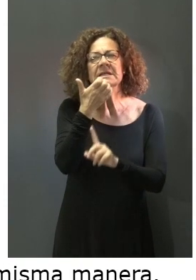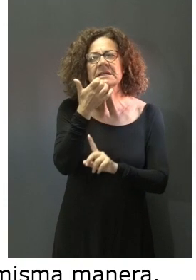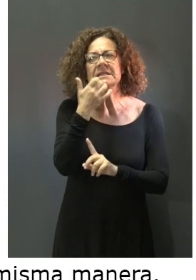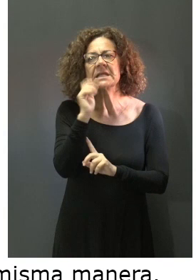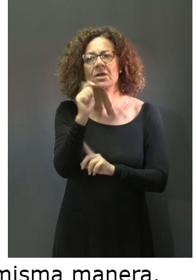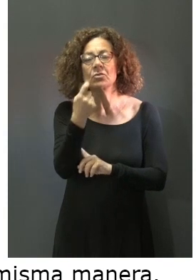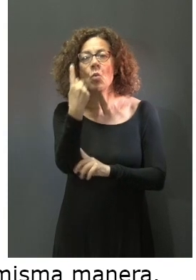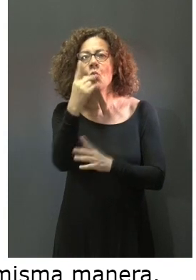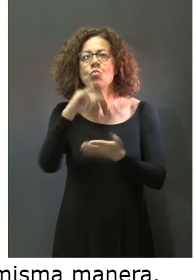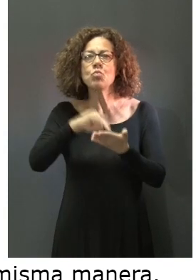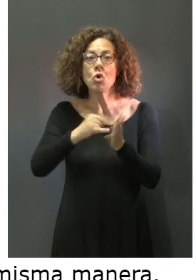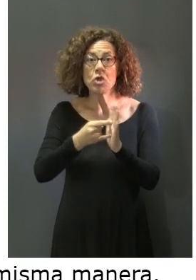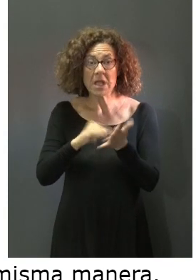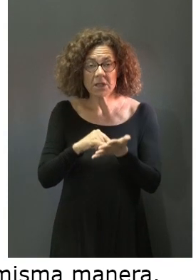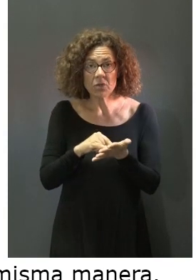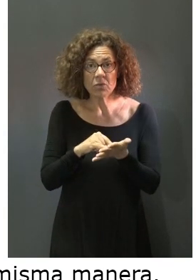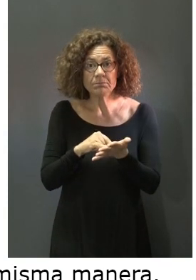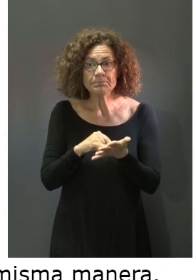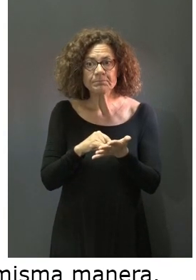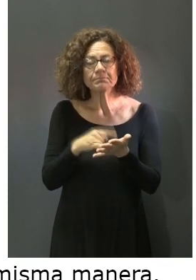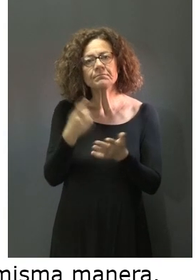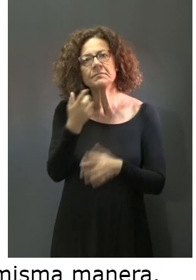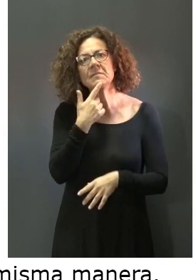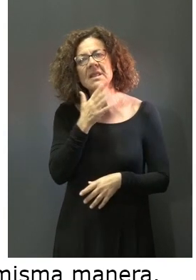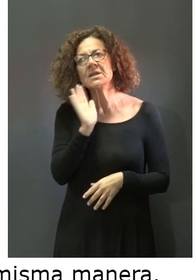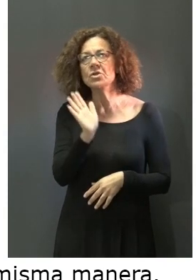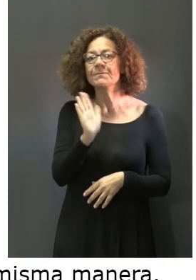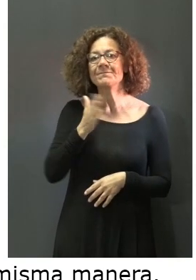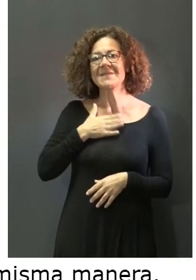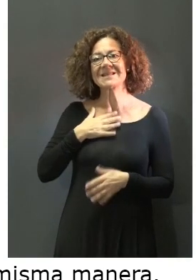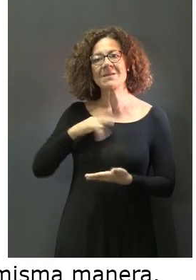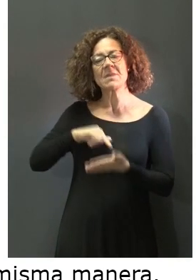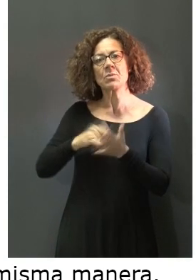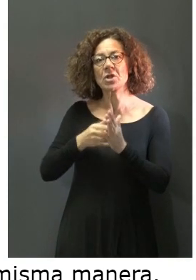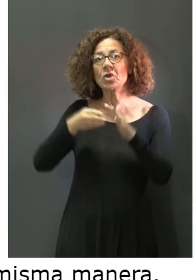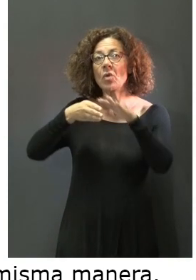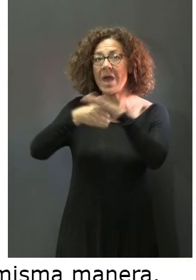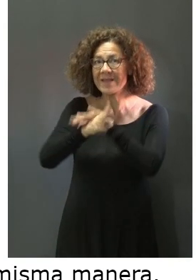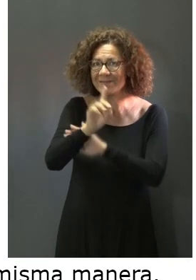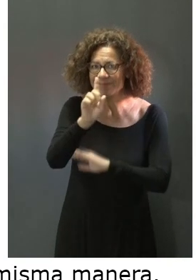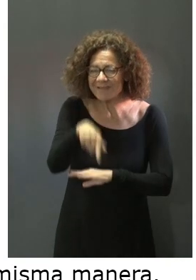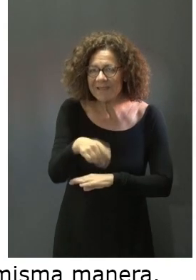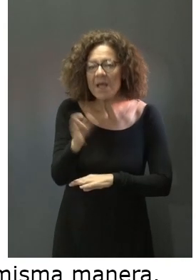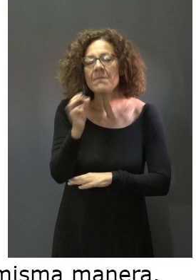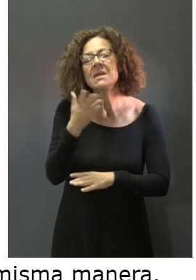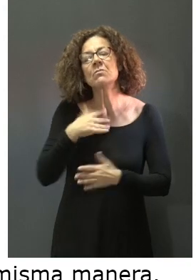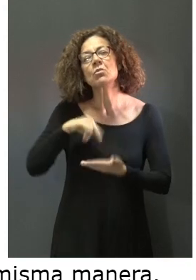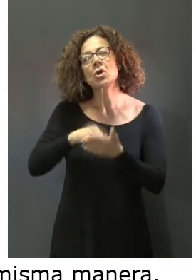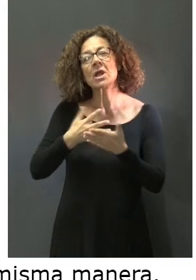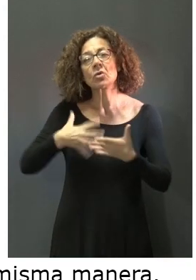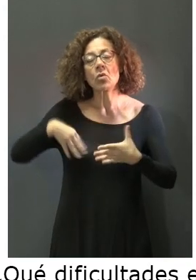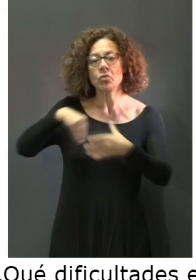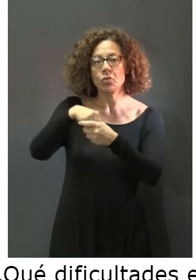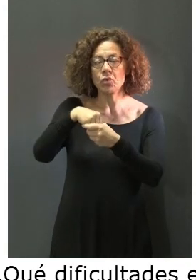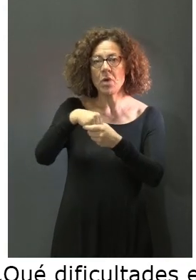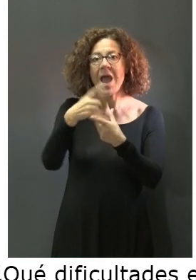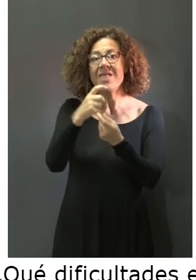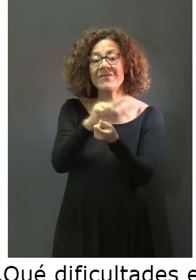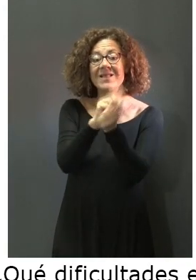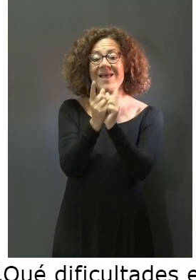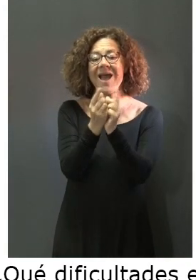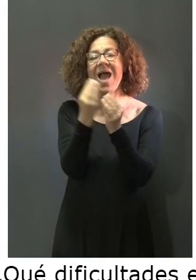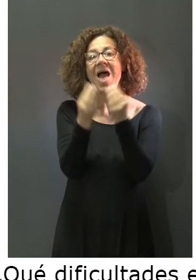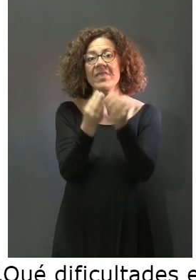cabo un proyecto, ¿no? En el que decís, no, es que mi proyecto es accesible, mi proyecto es inclusivo y hay que hacer esto para que lo